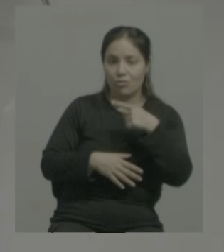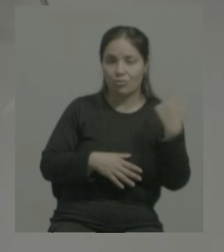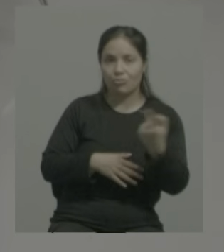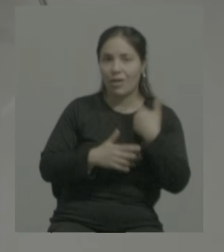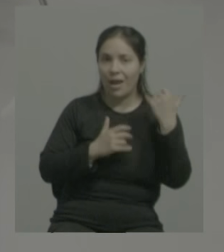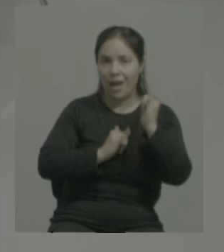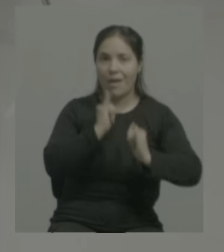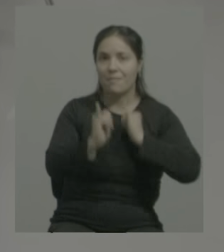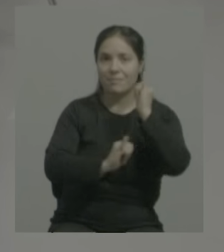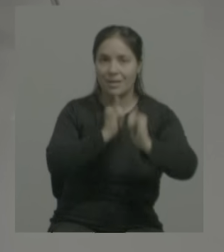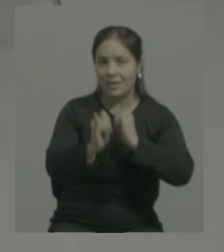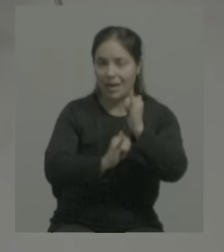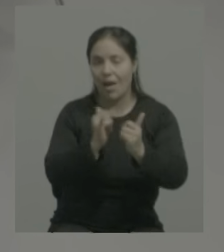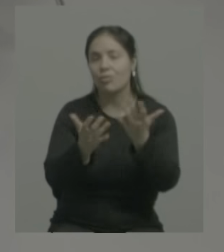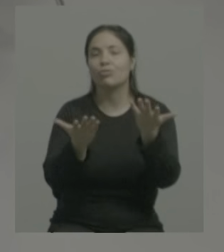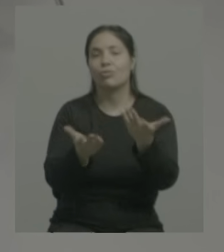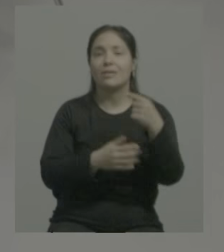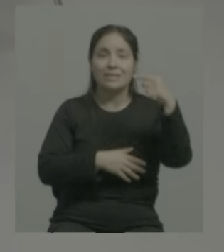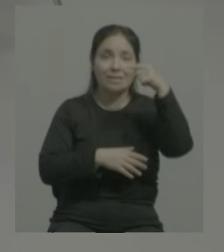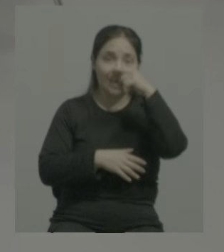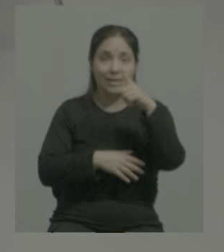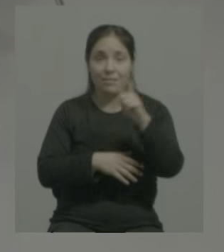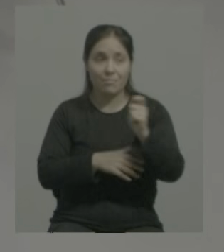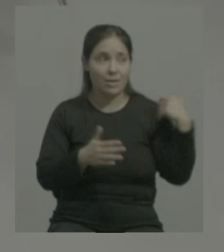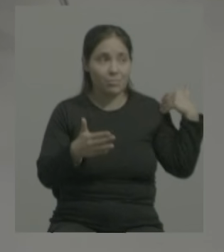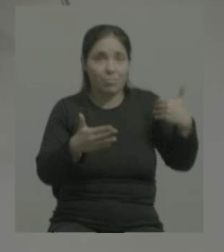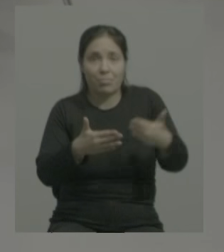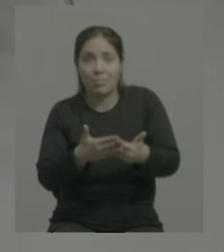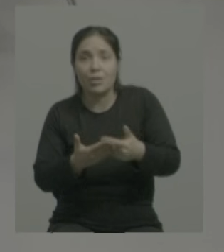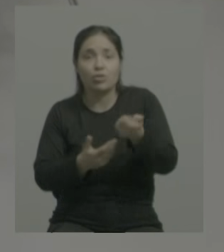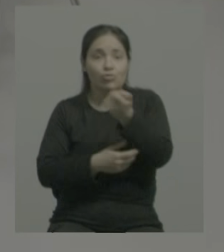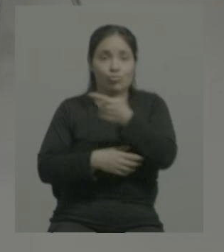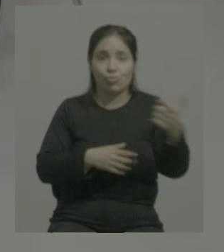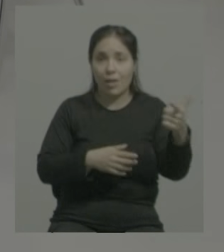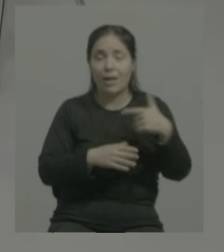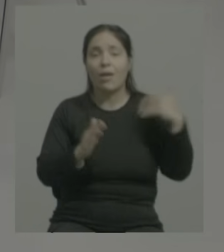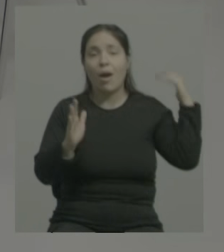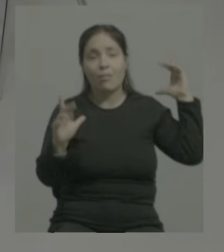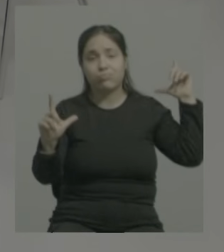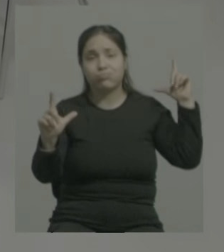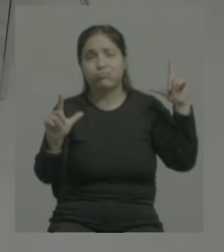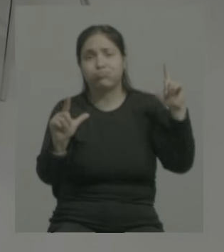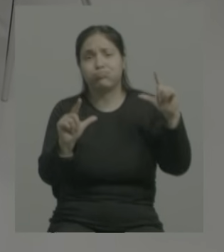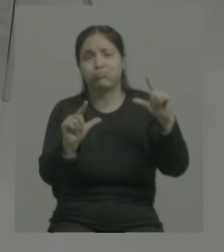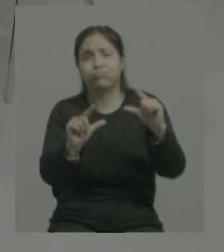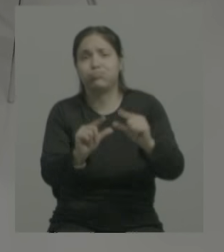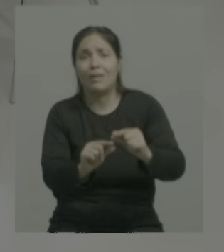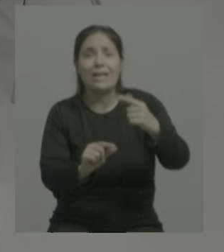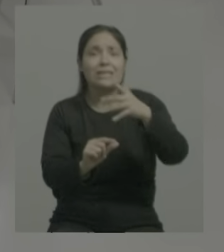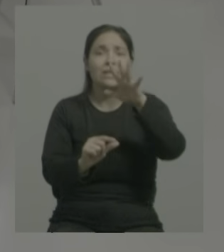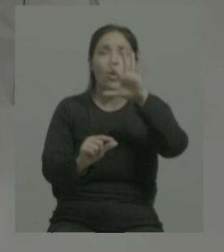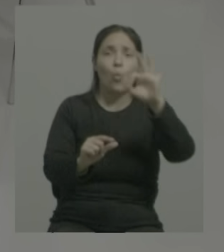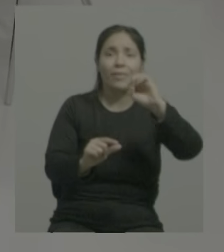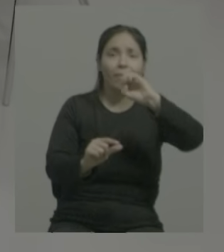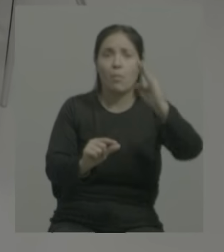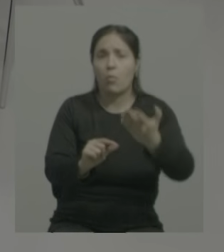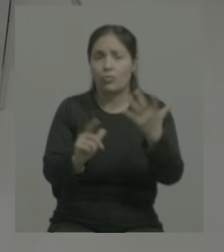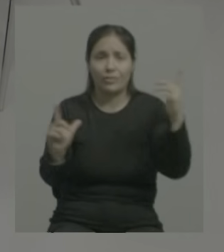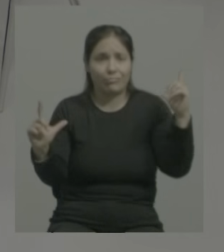estos 7 meses nuestros salarios han tenido una pérdida del poder adquisitivo de más del 50%, digamos, ¿no?